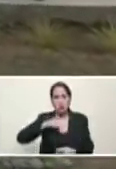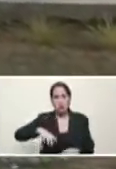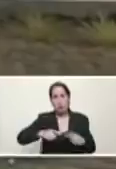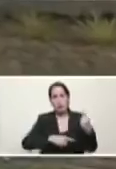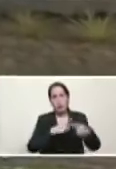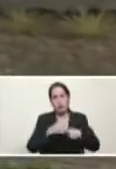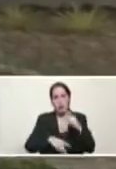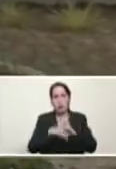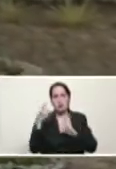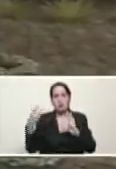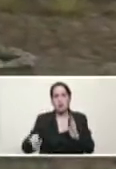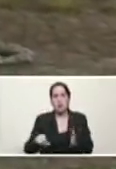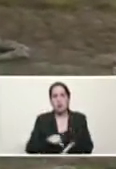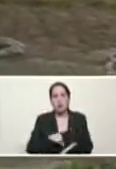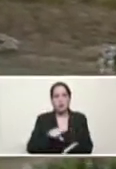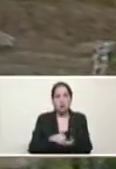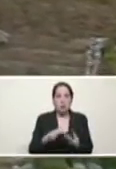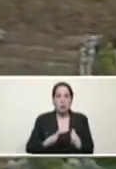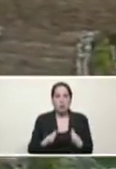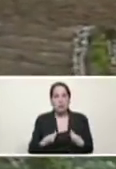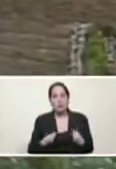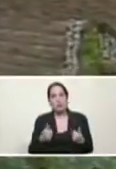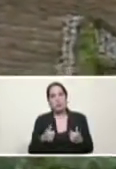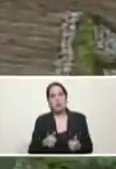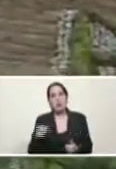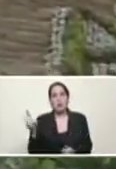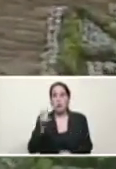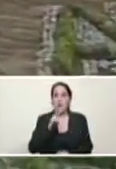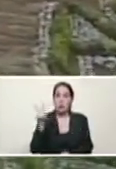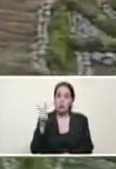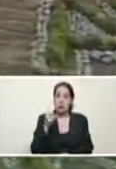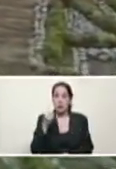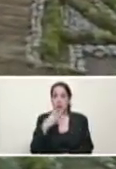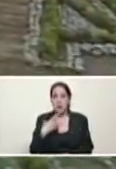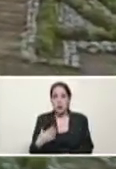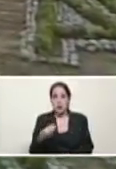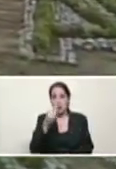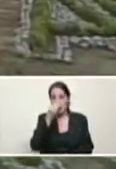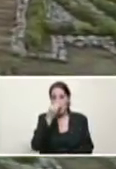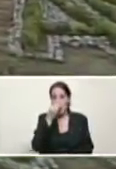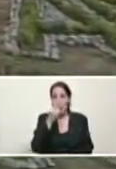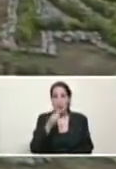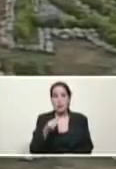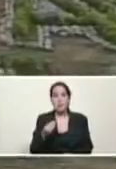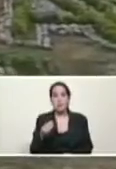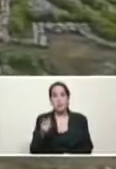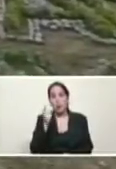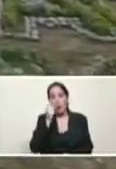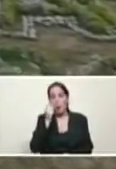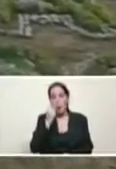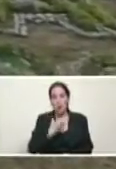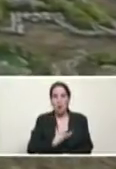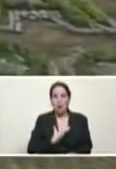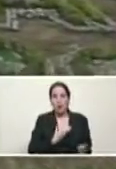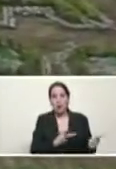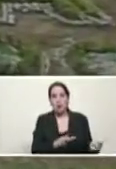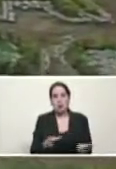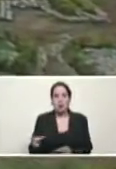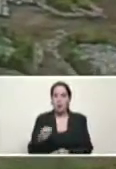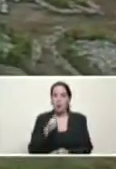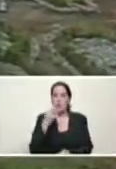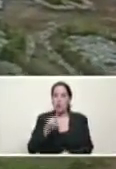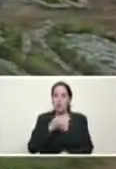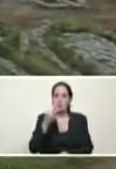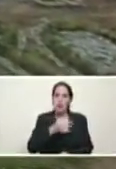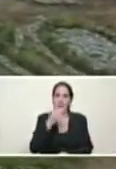su derecho a la ciudad, en el vivir bien, en la Venezuela bella. Compañero alcalde Pablo Acosta. Buenas tardes,